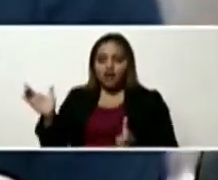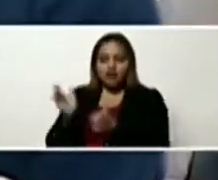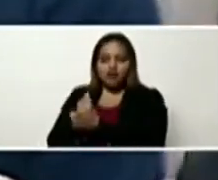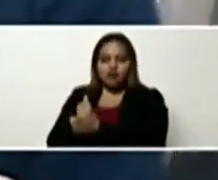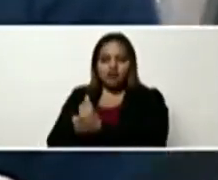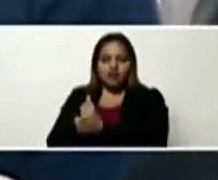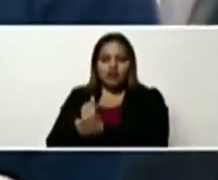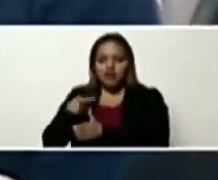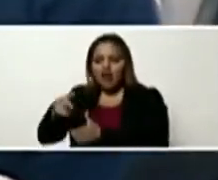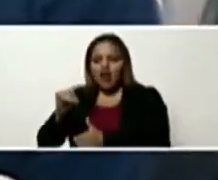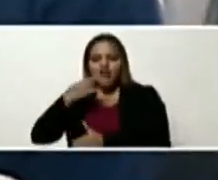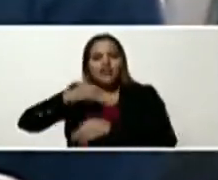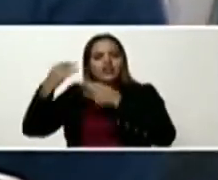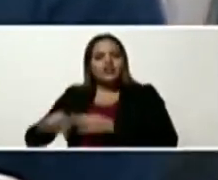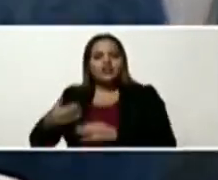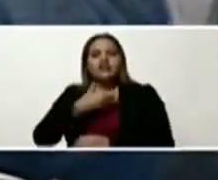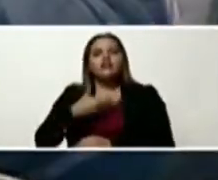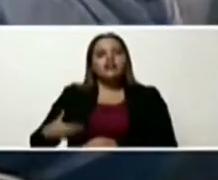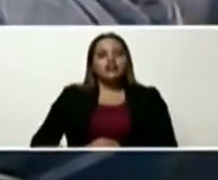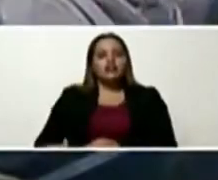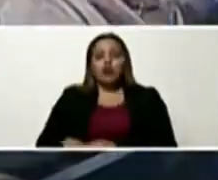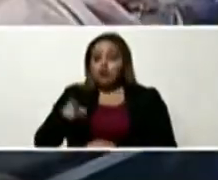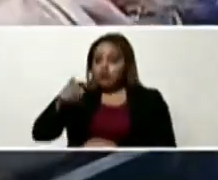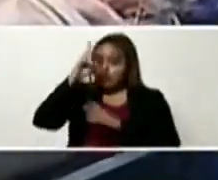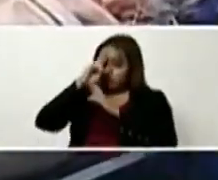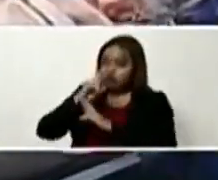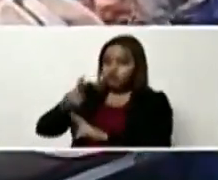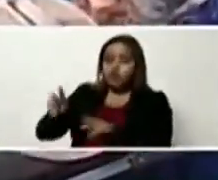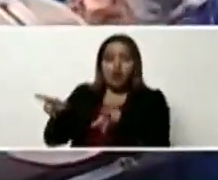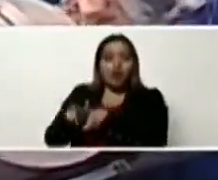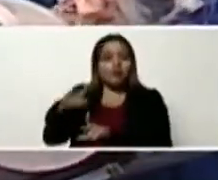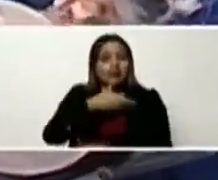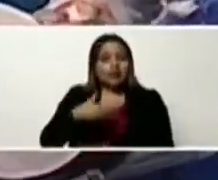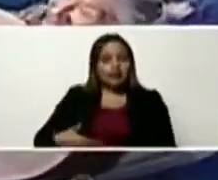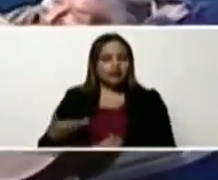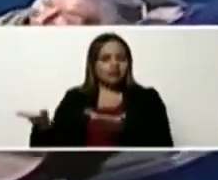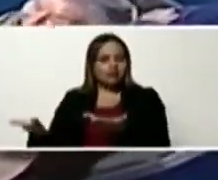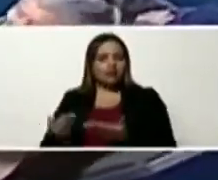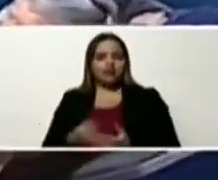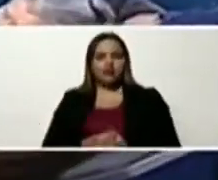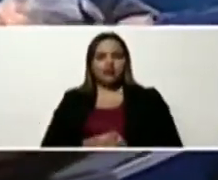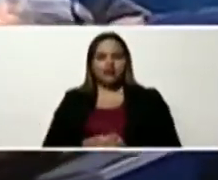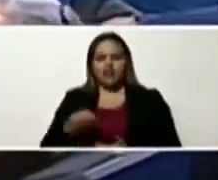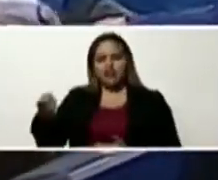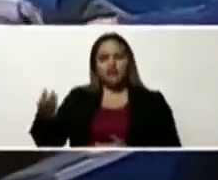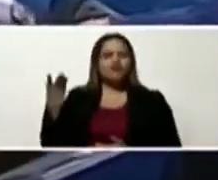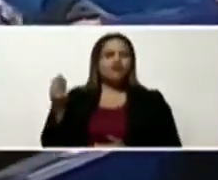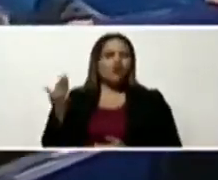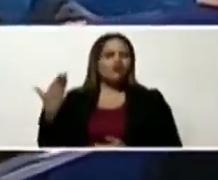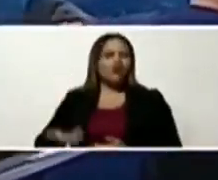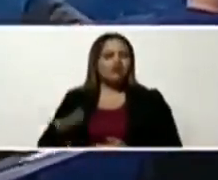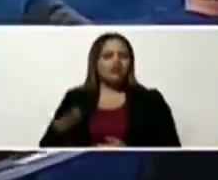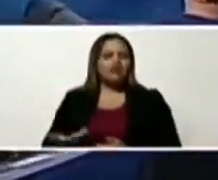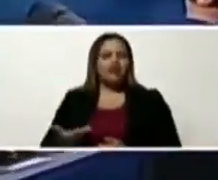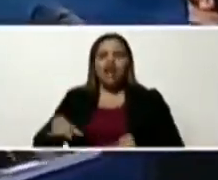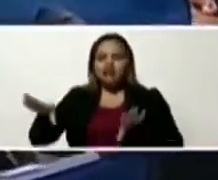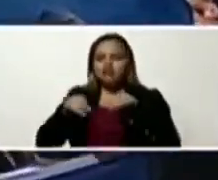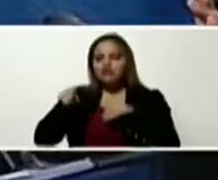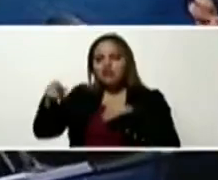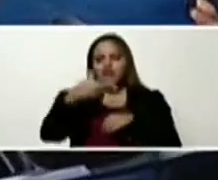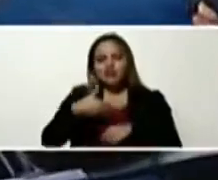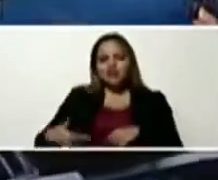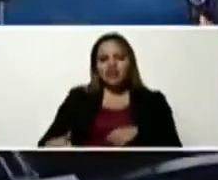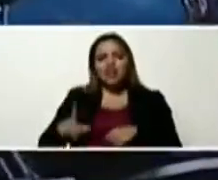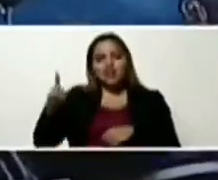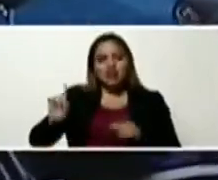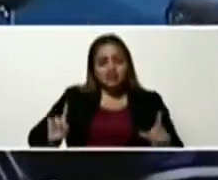ahora hay un verdadero presidente. Lo trató a usted de presidente, cosa que era muy importante, lo reconoció. Y también el